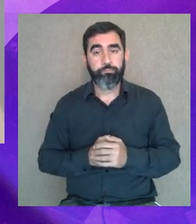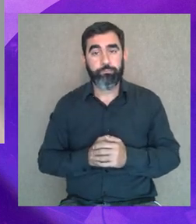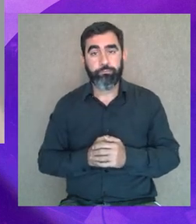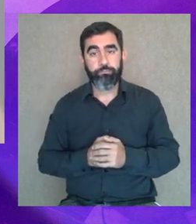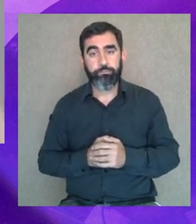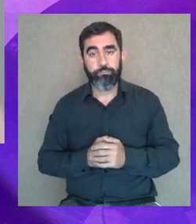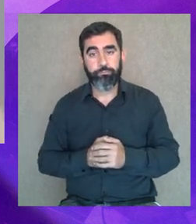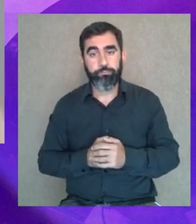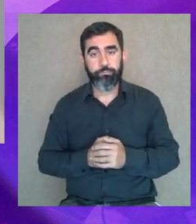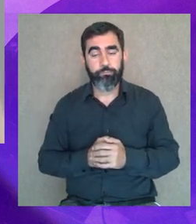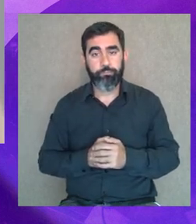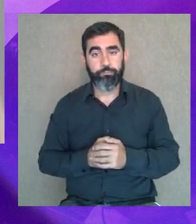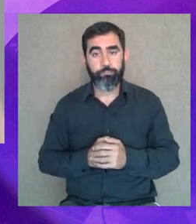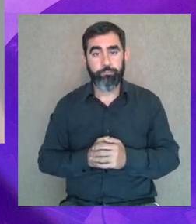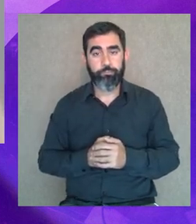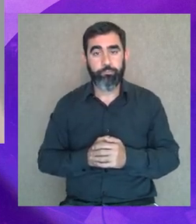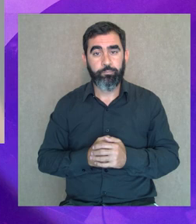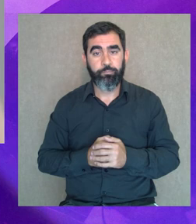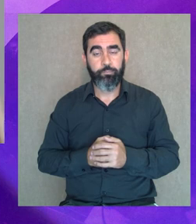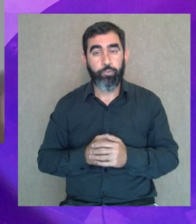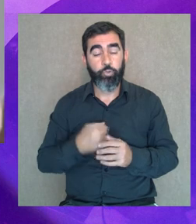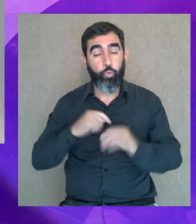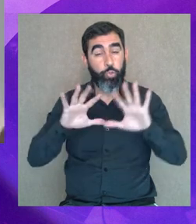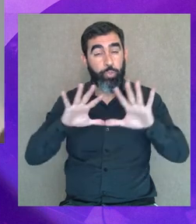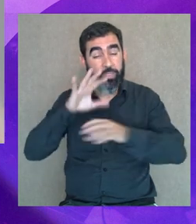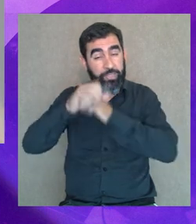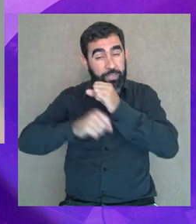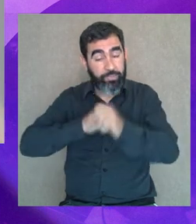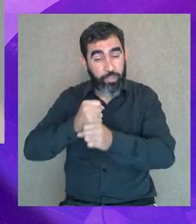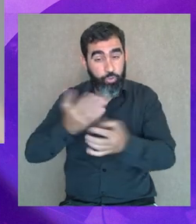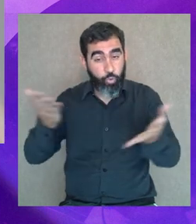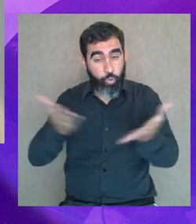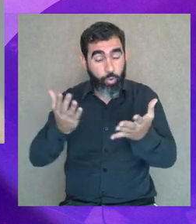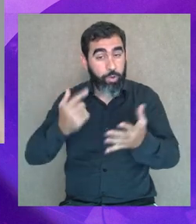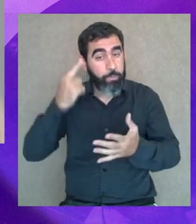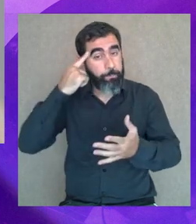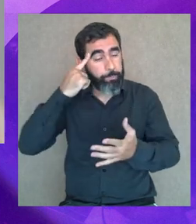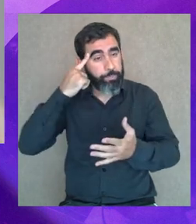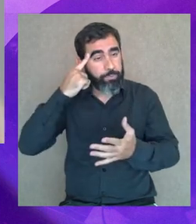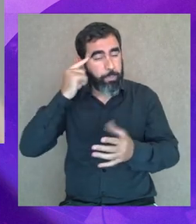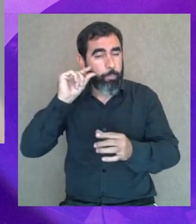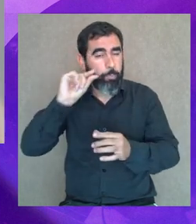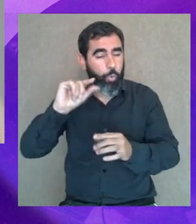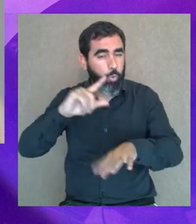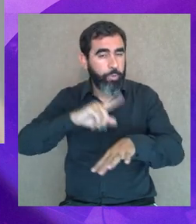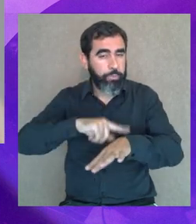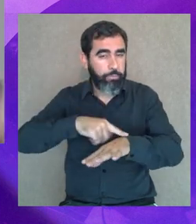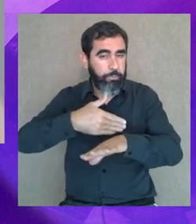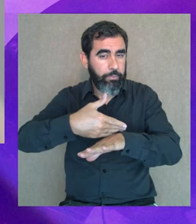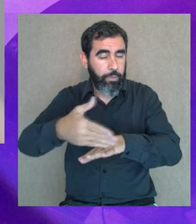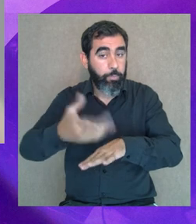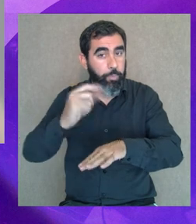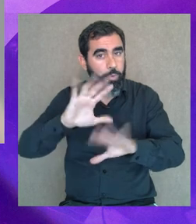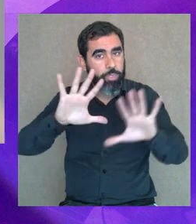en 10 años algo que en la historia de trabajo todos los 10 años que ahora pensamos es muy poco pero hoy